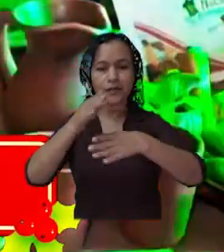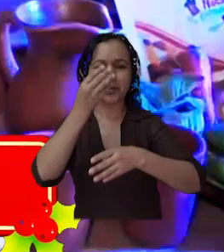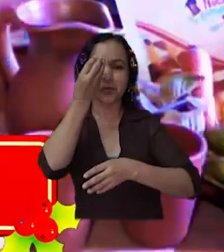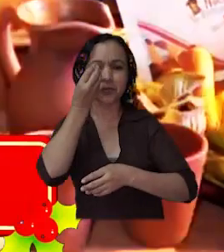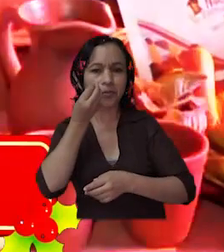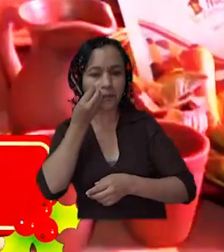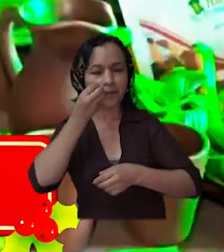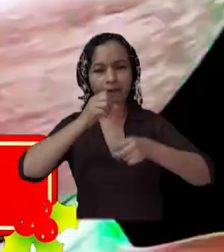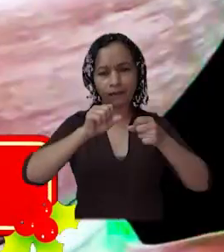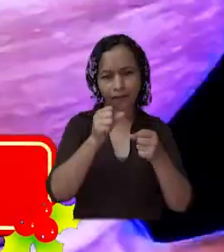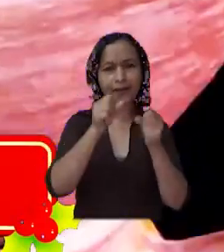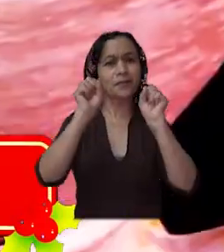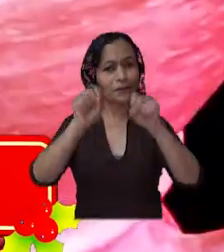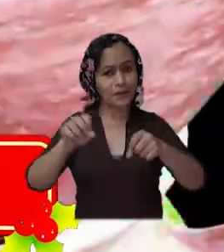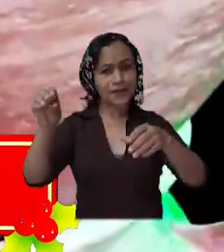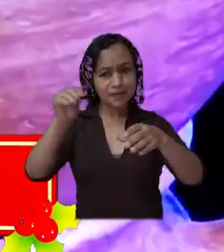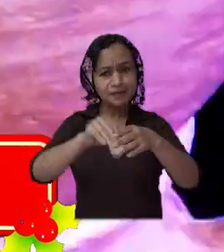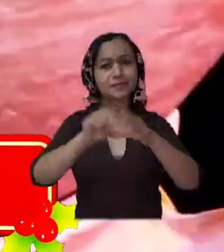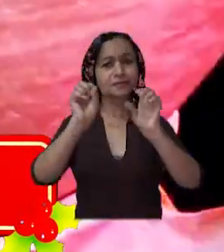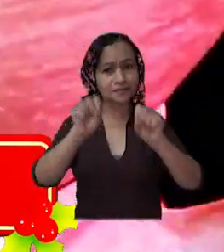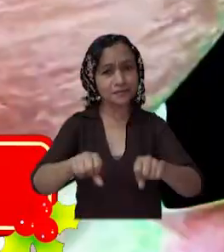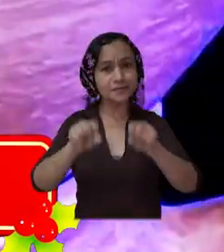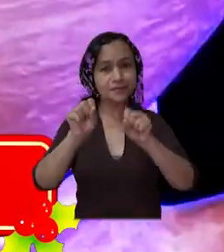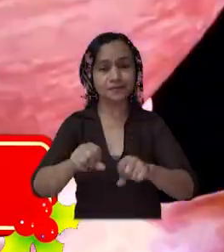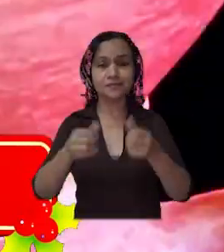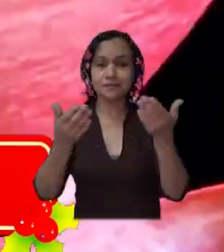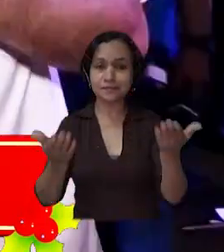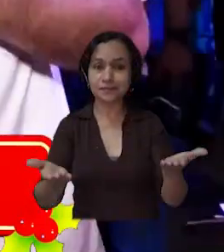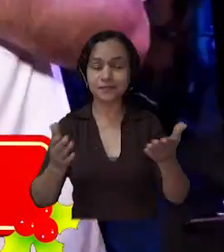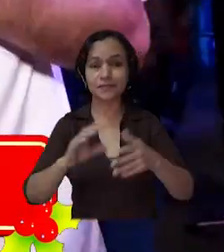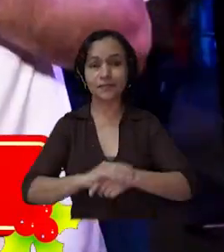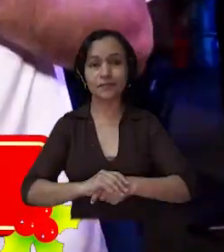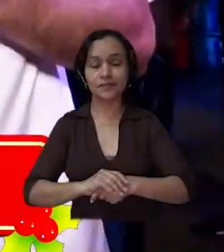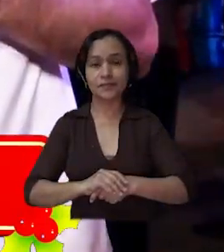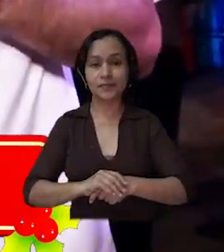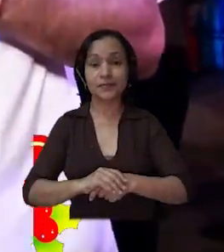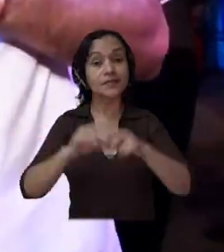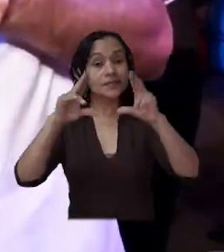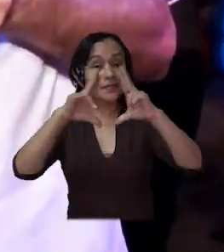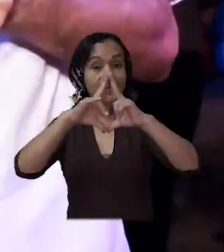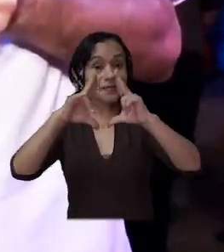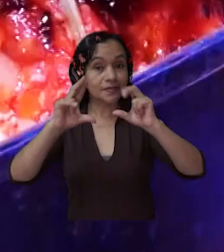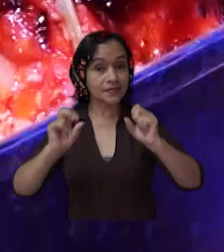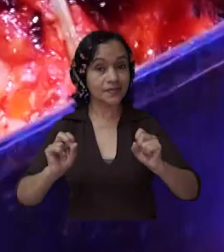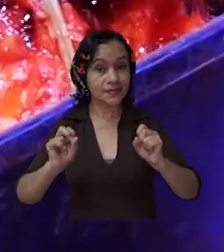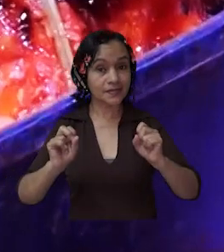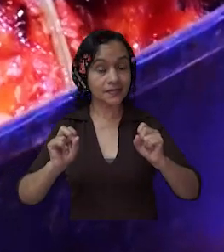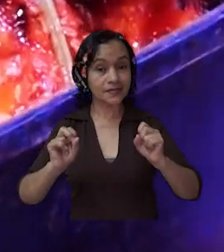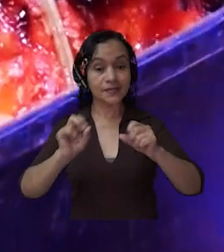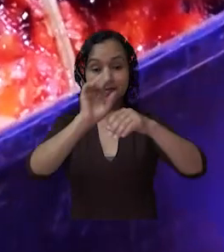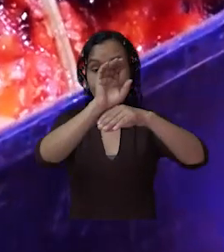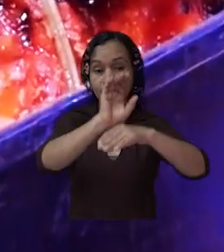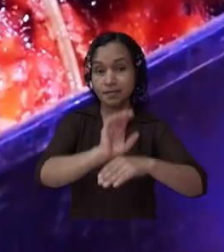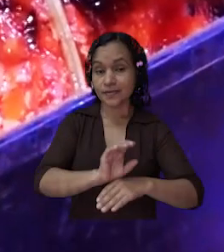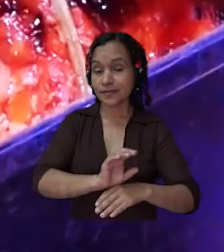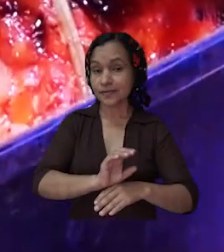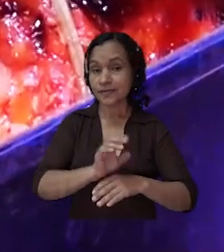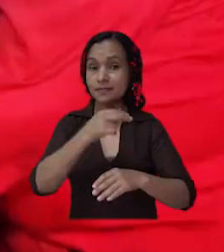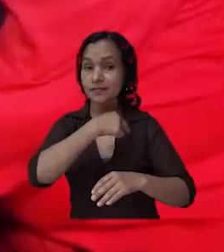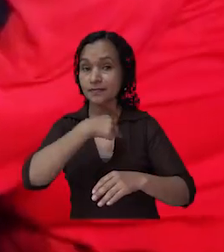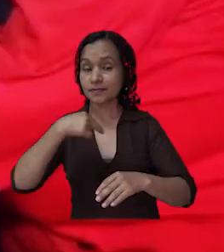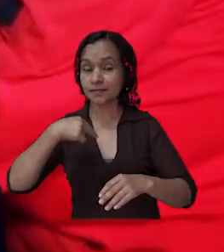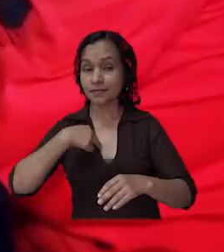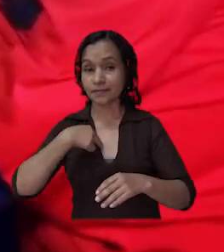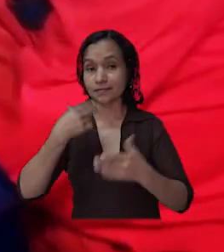chompipe, con gallina, un tipo bajo, pues. Entonces, en Nicaragua, la tradición que se hace,